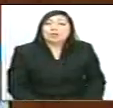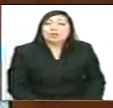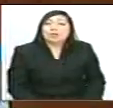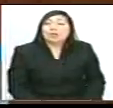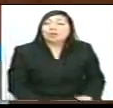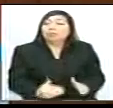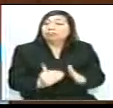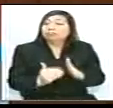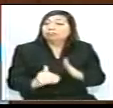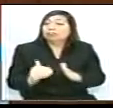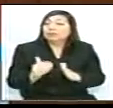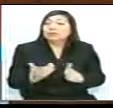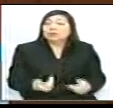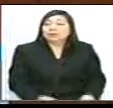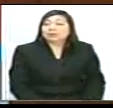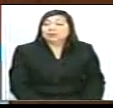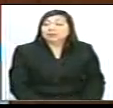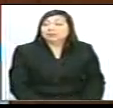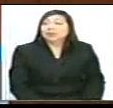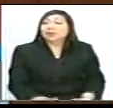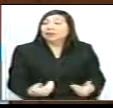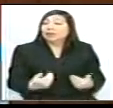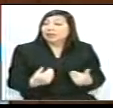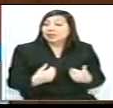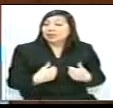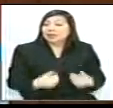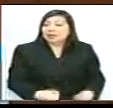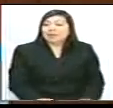Perú en momentos que tuvo auge?